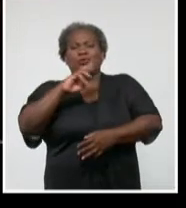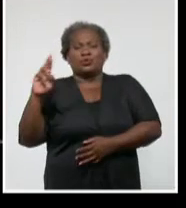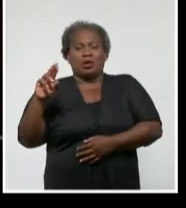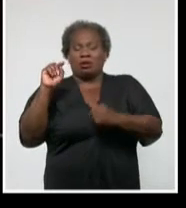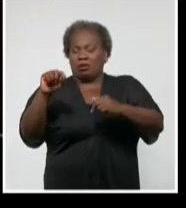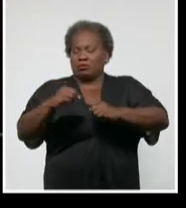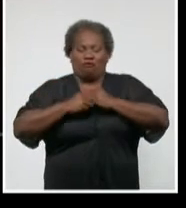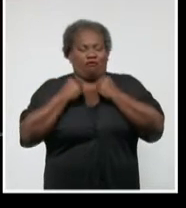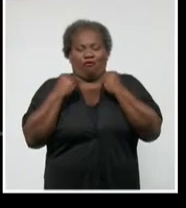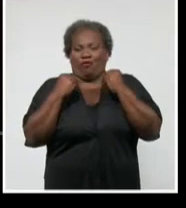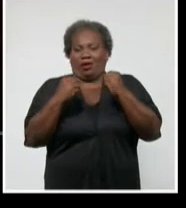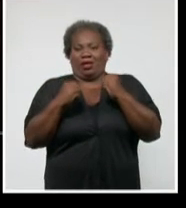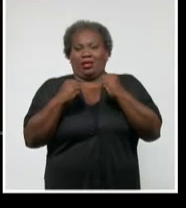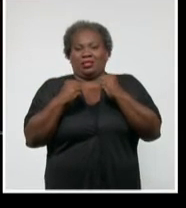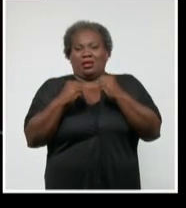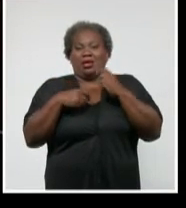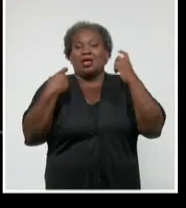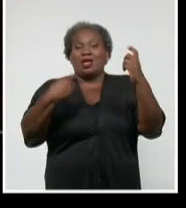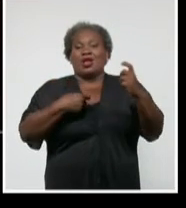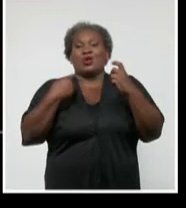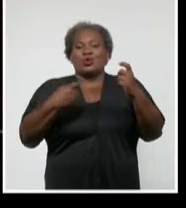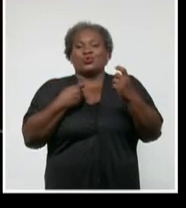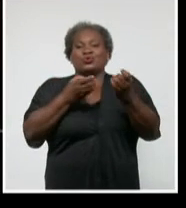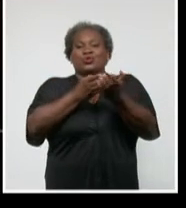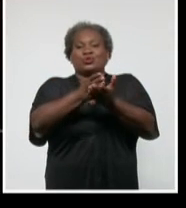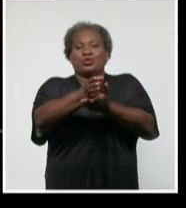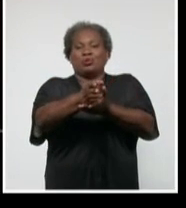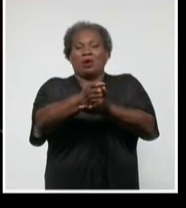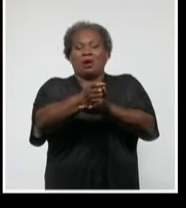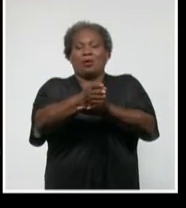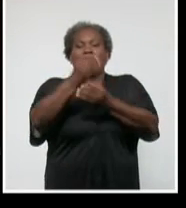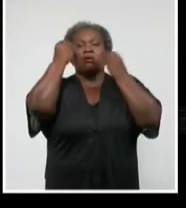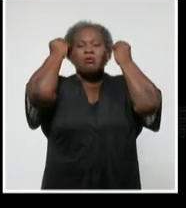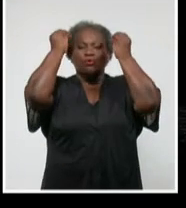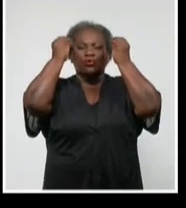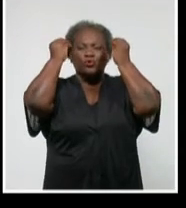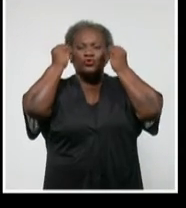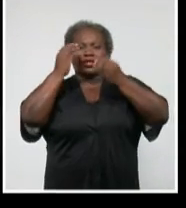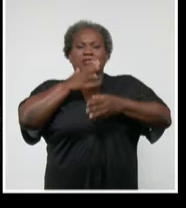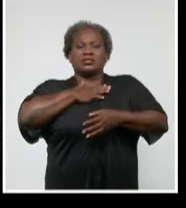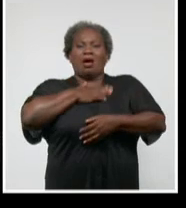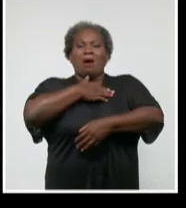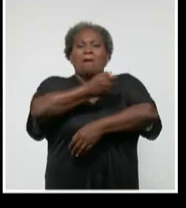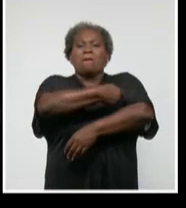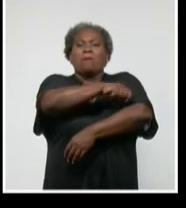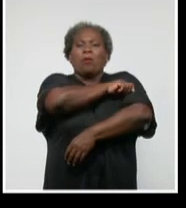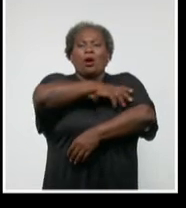fuertes en esta lucha que seguimos librando, ¿no? La conciencia de nuestros pueblos.